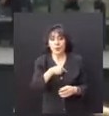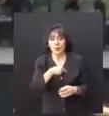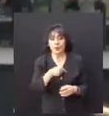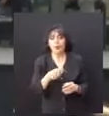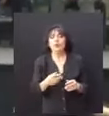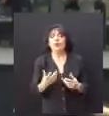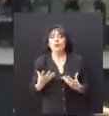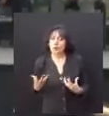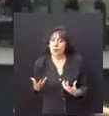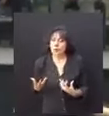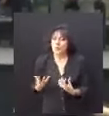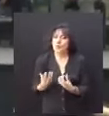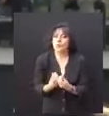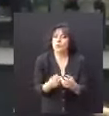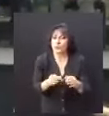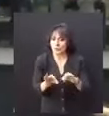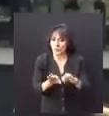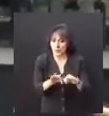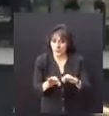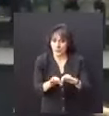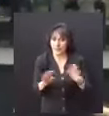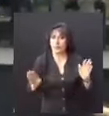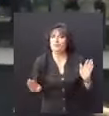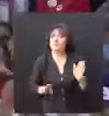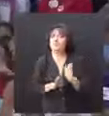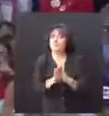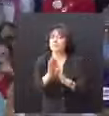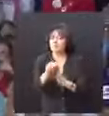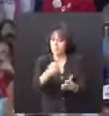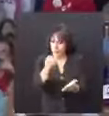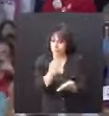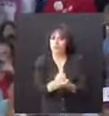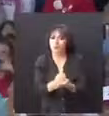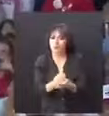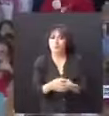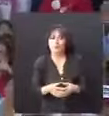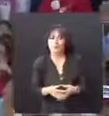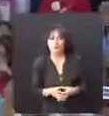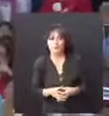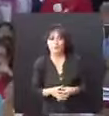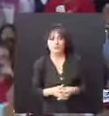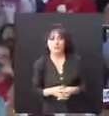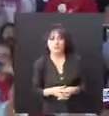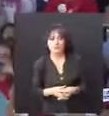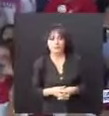haber acceso a los pozos de agua potable.